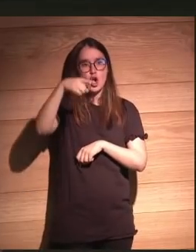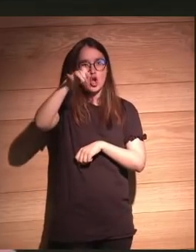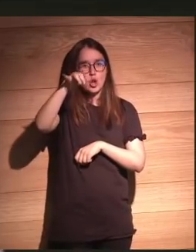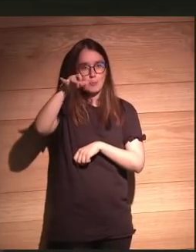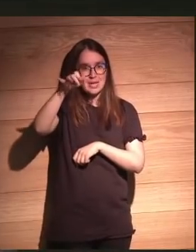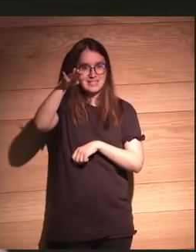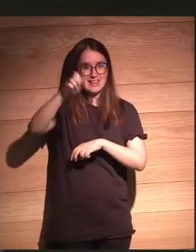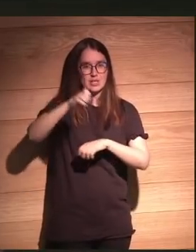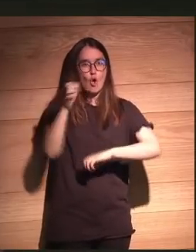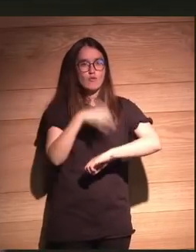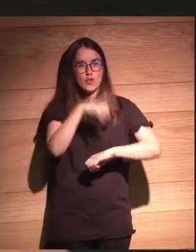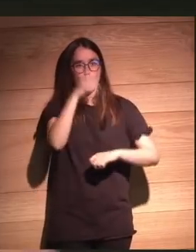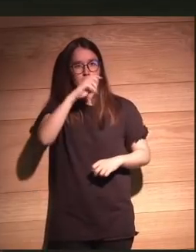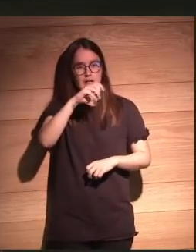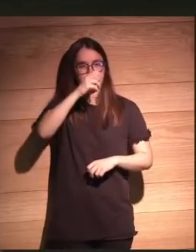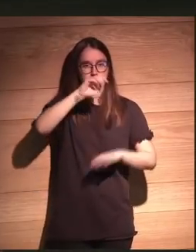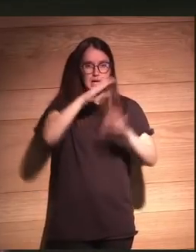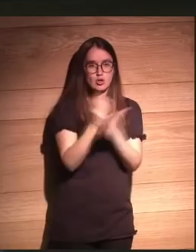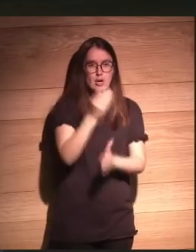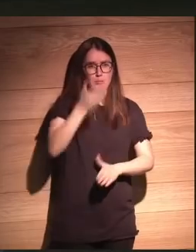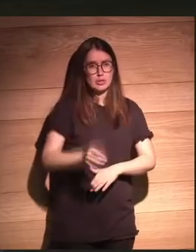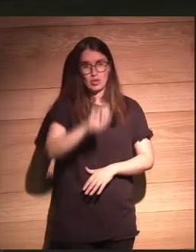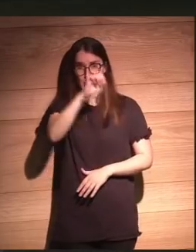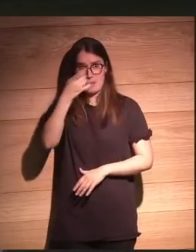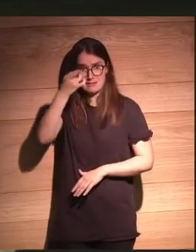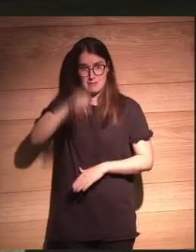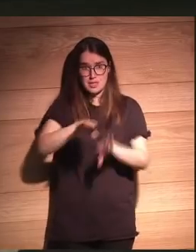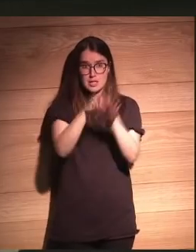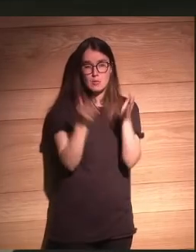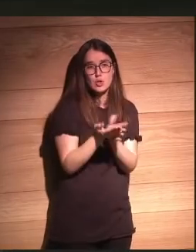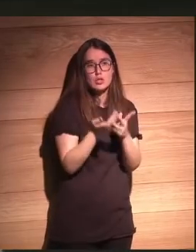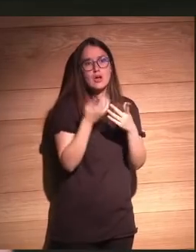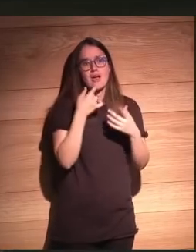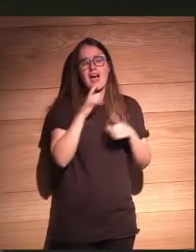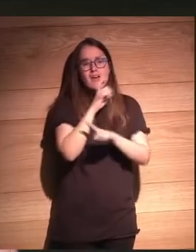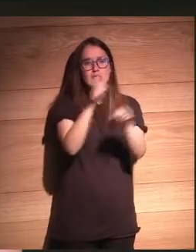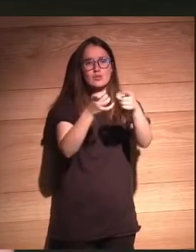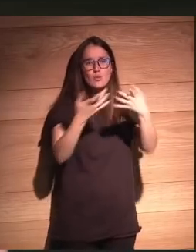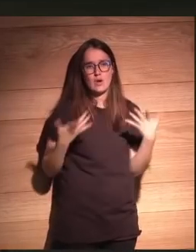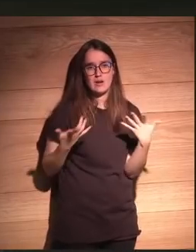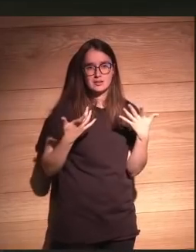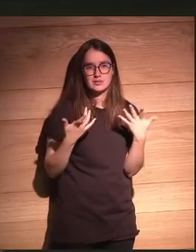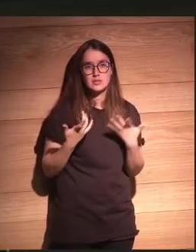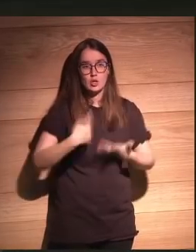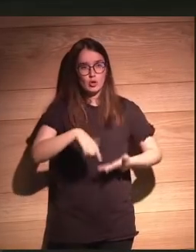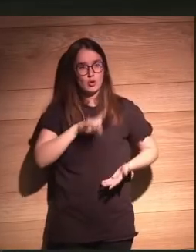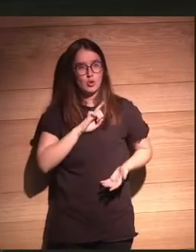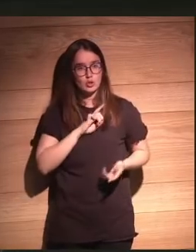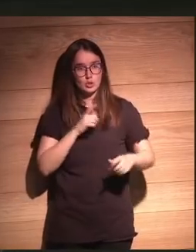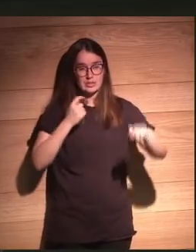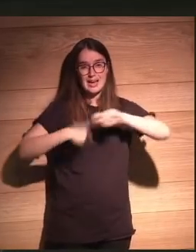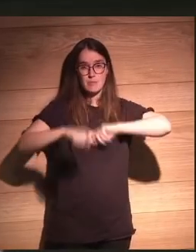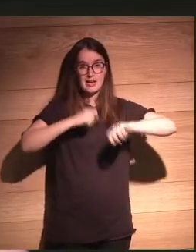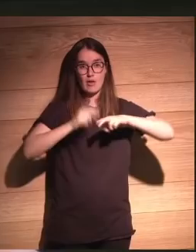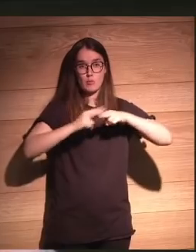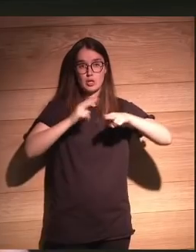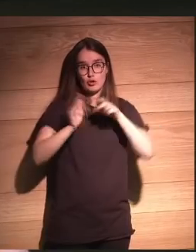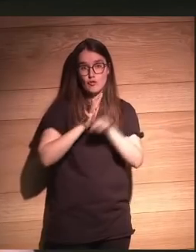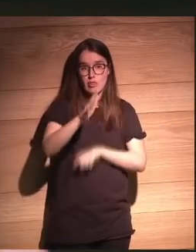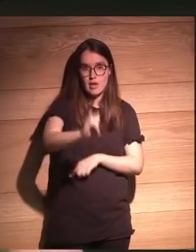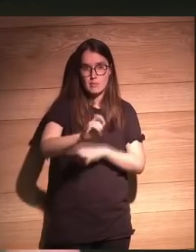buitres internacionales más importantes del mundo. La señal que se manda a los mercados internacionales es: no solo hemos intervenido el mercado políticamente, es